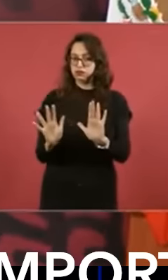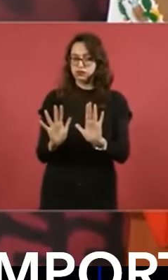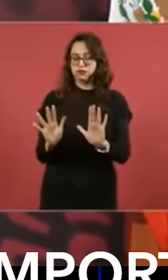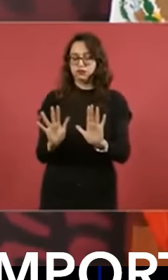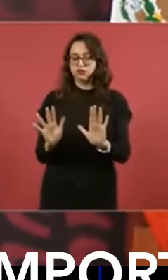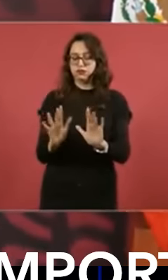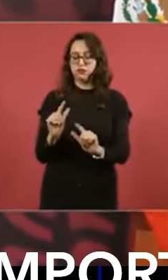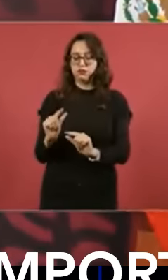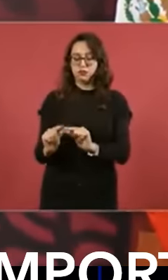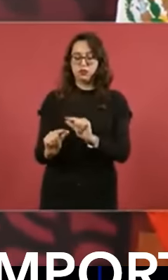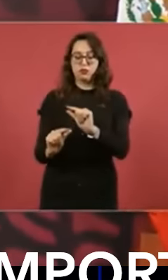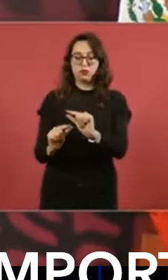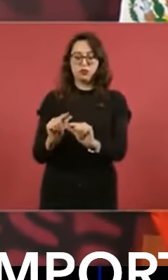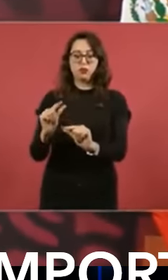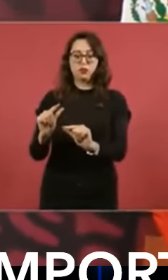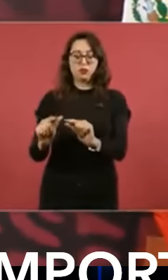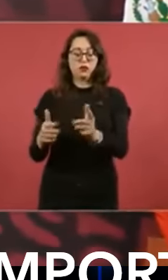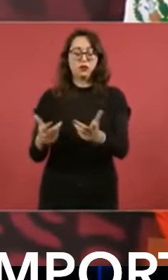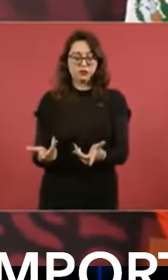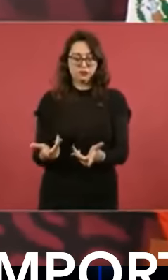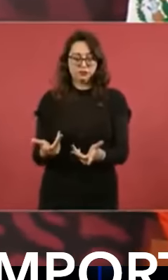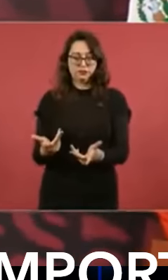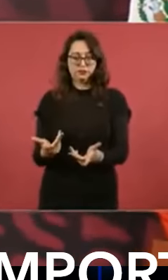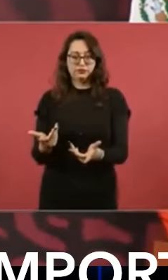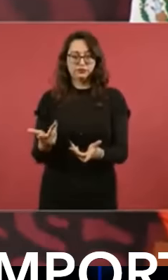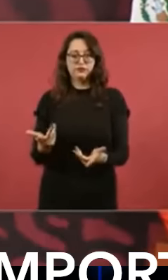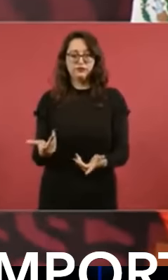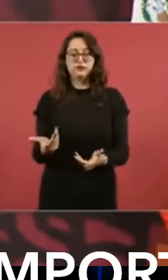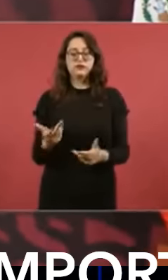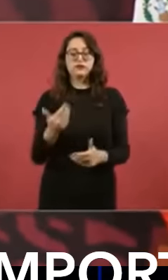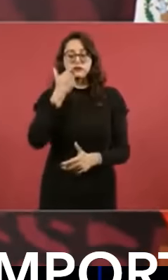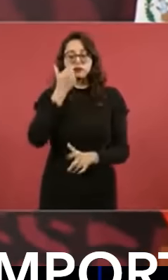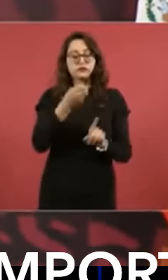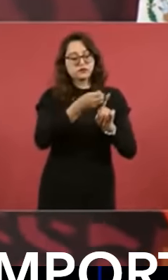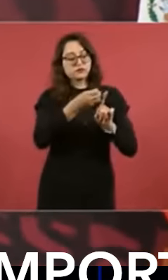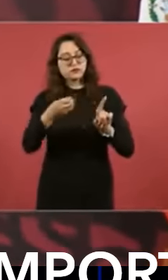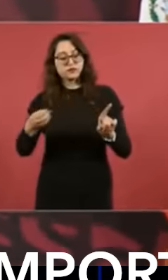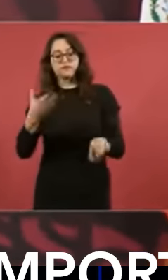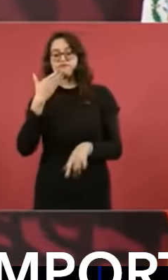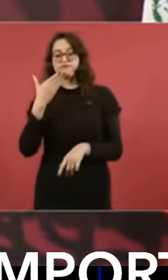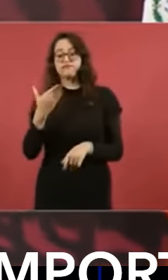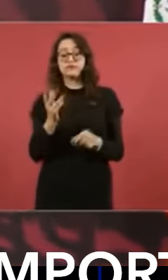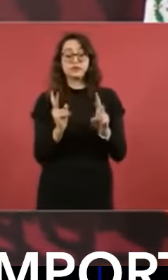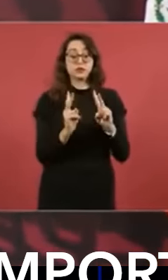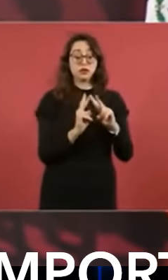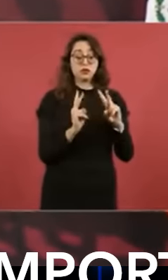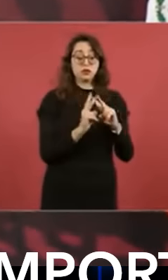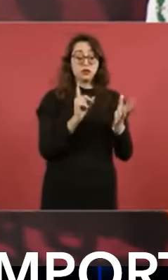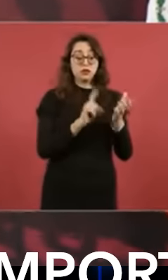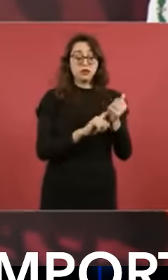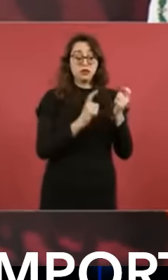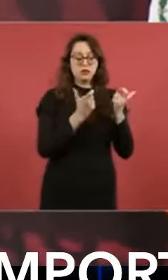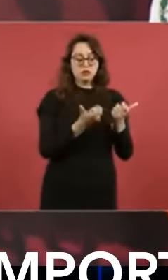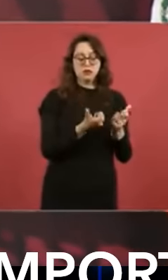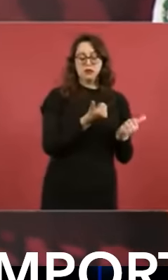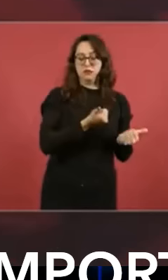los vehículos, las camionetas de valores no lleven el dinero, que falle el